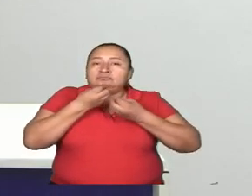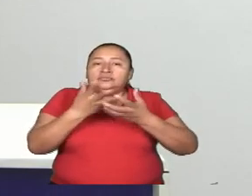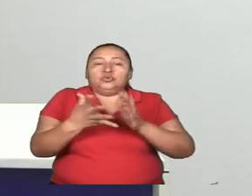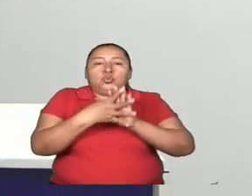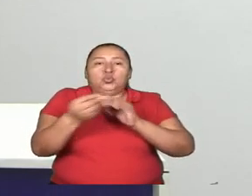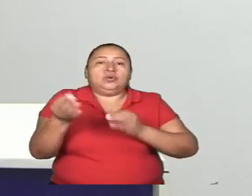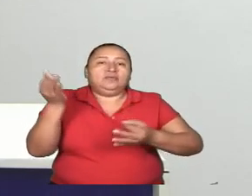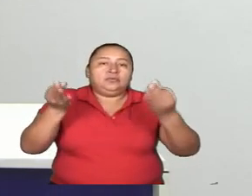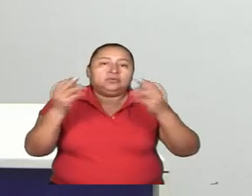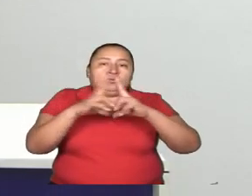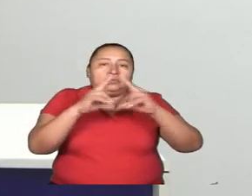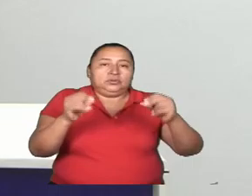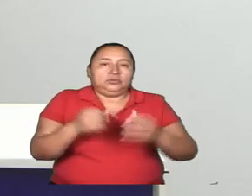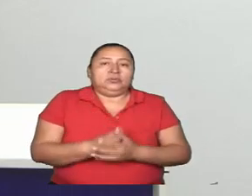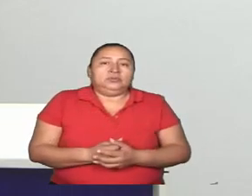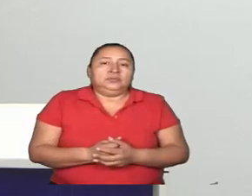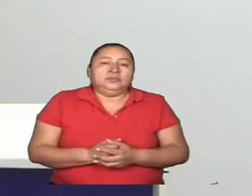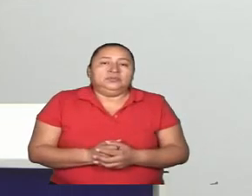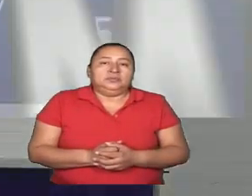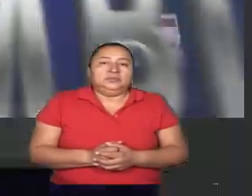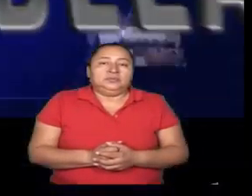nicaragüense.